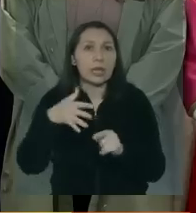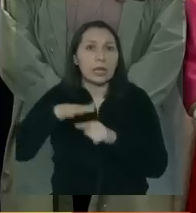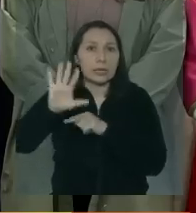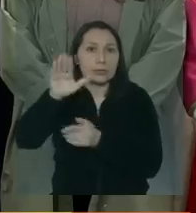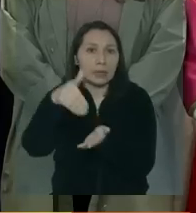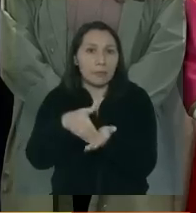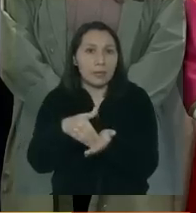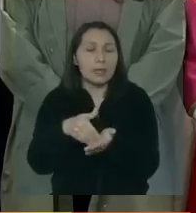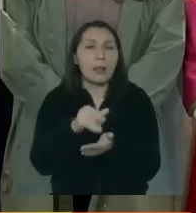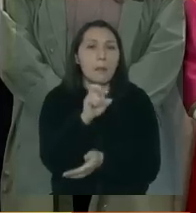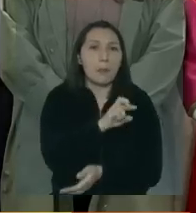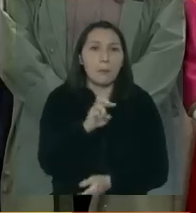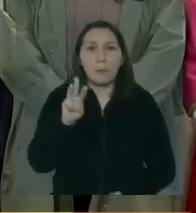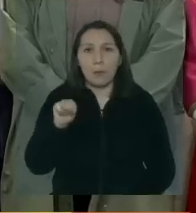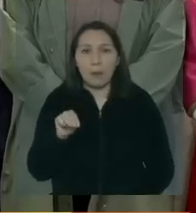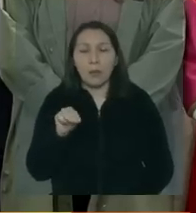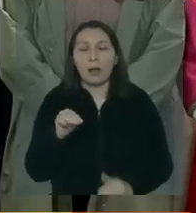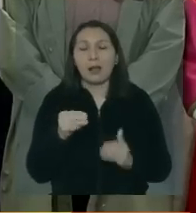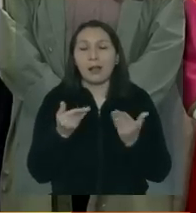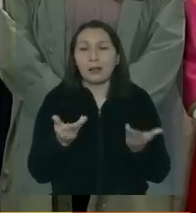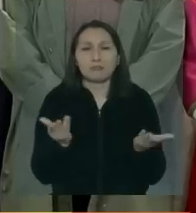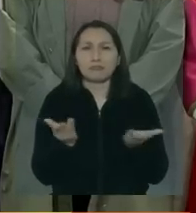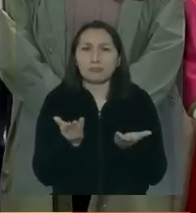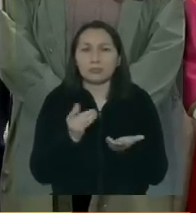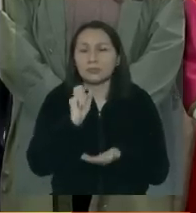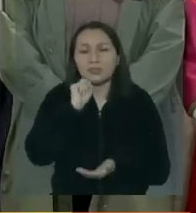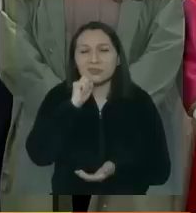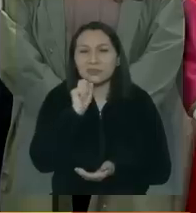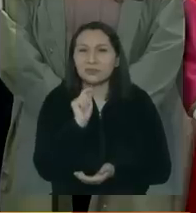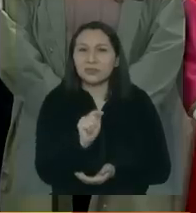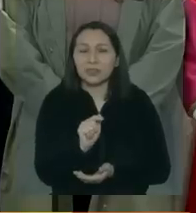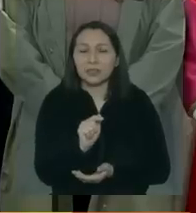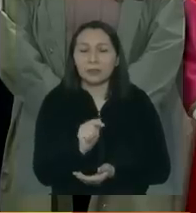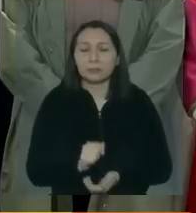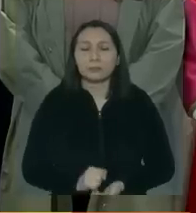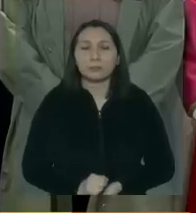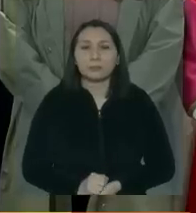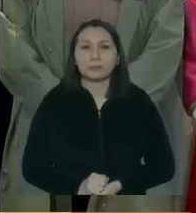15.000 padres y madres. En este caso se trata, ¿cierto?,